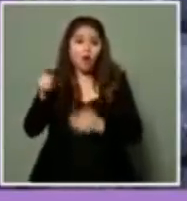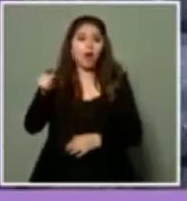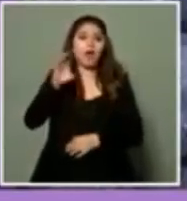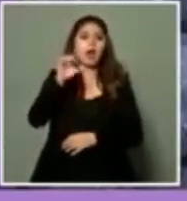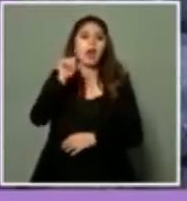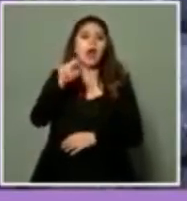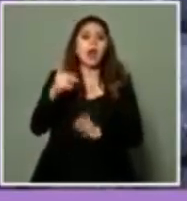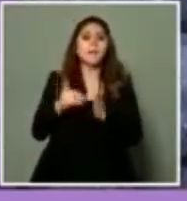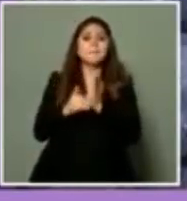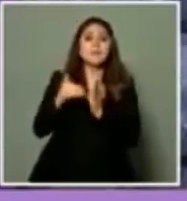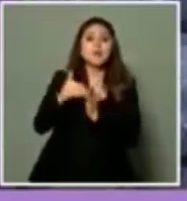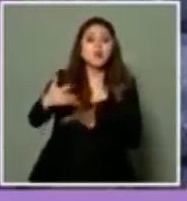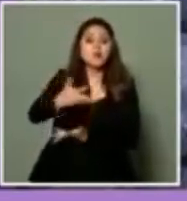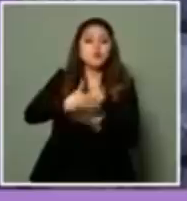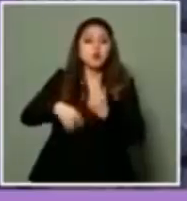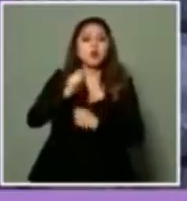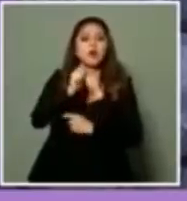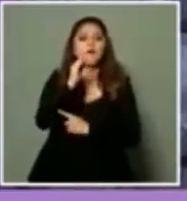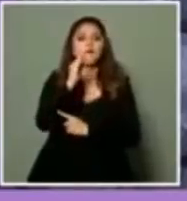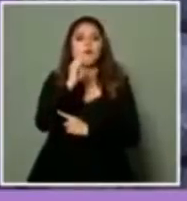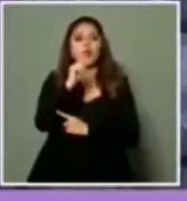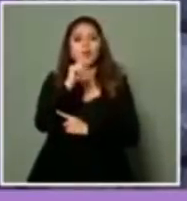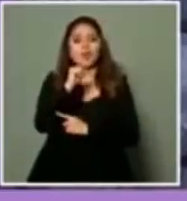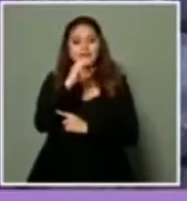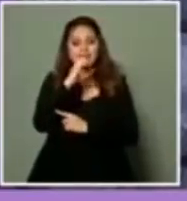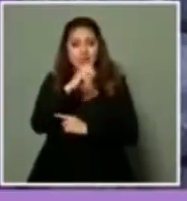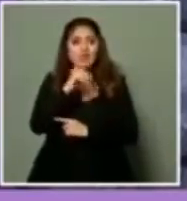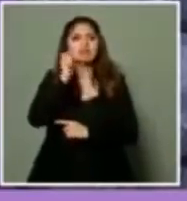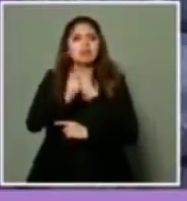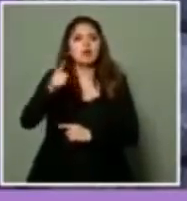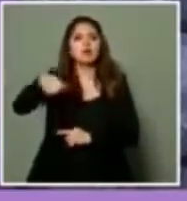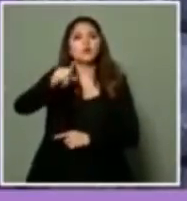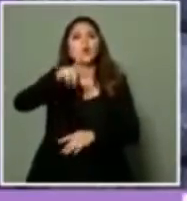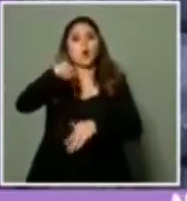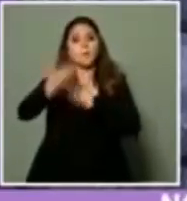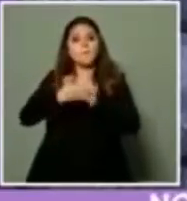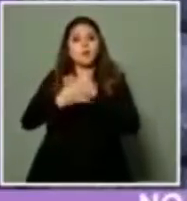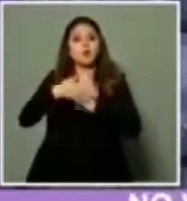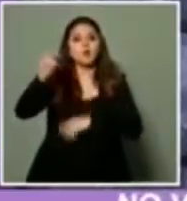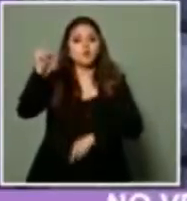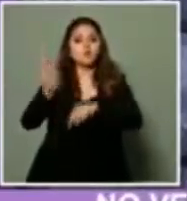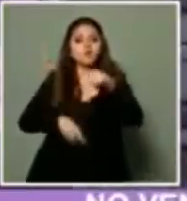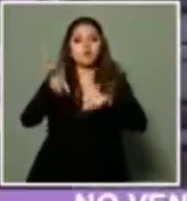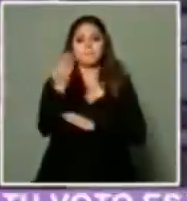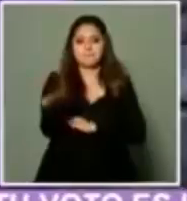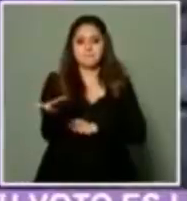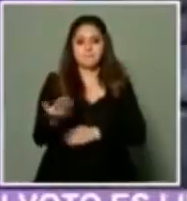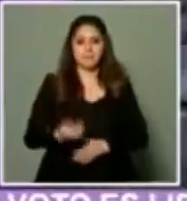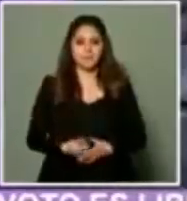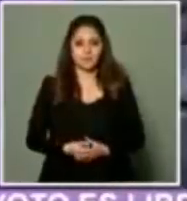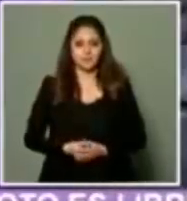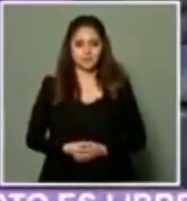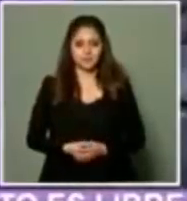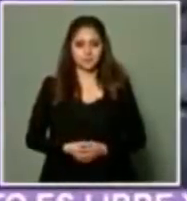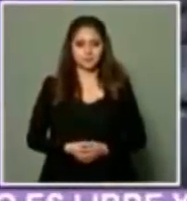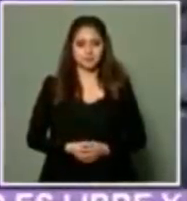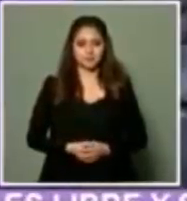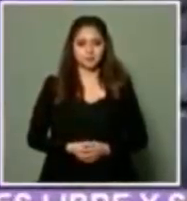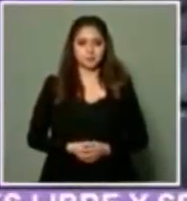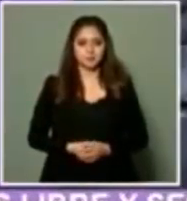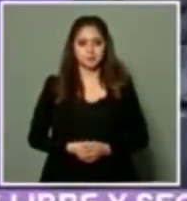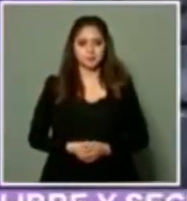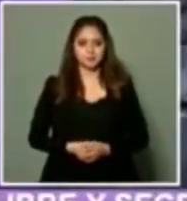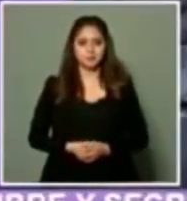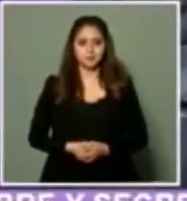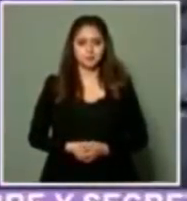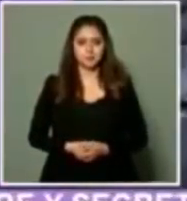de pesos del Fortasec. Por eso vas a ser inhabilitada y no se lo has dicho a la gente. Sí.